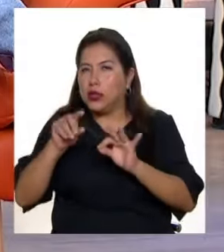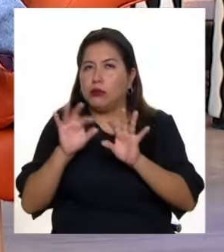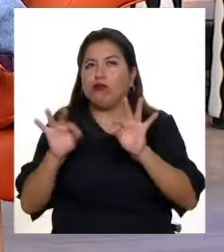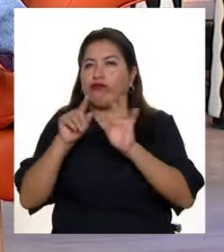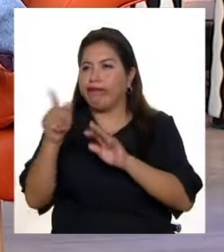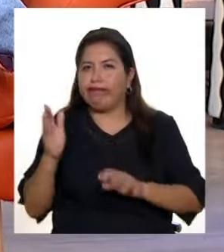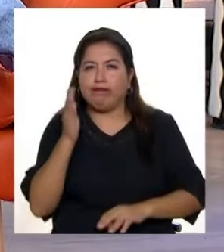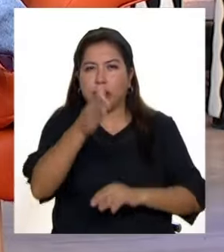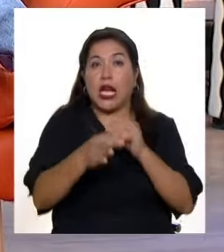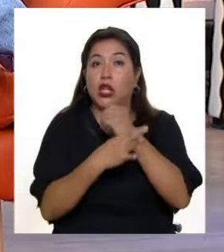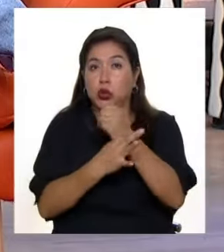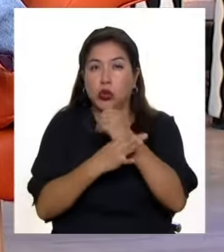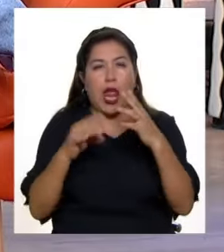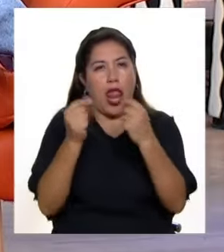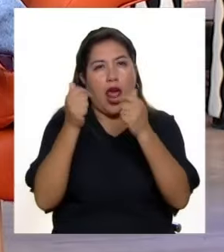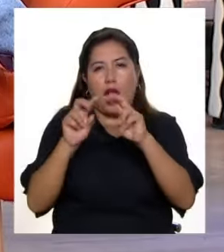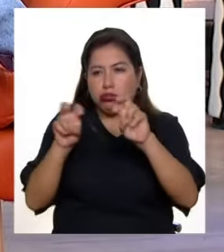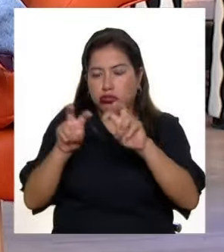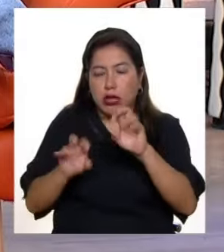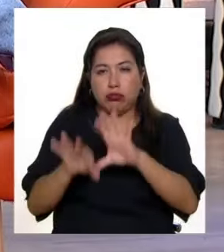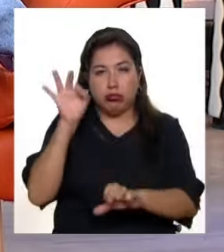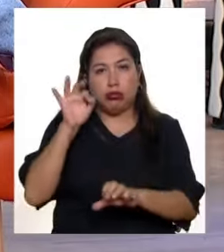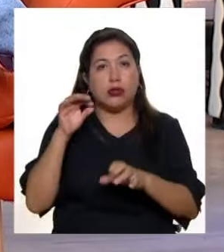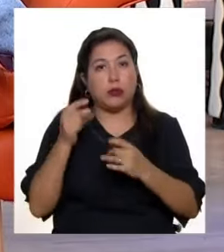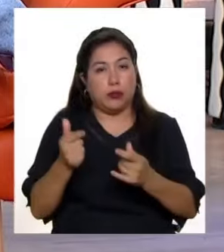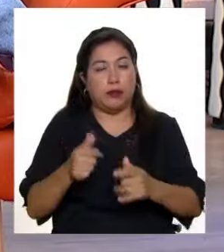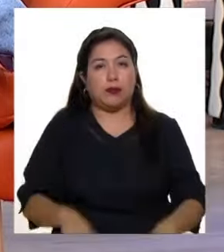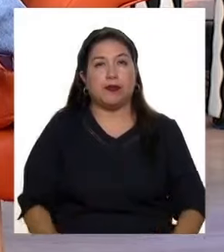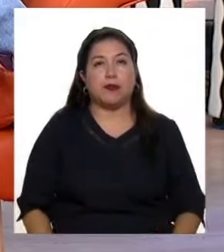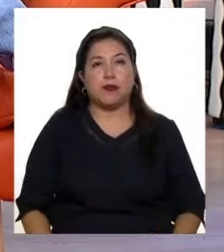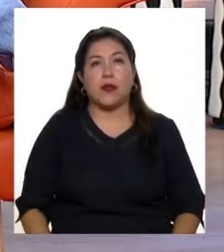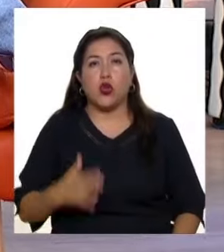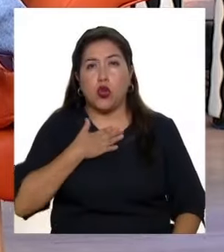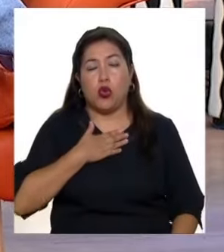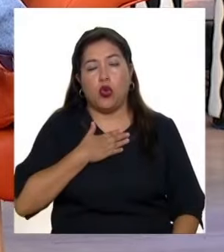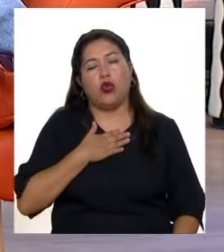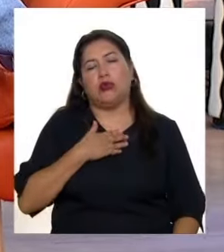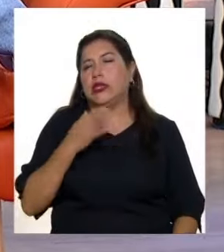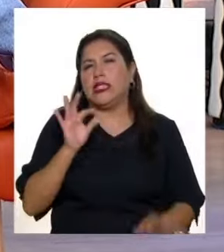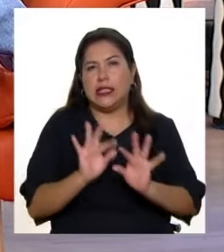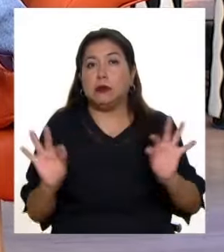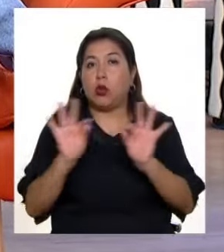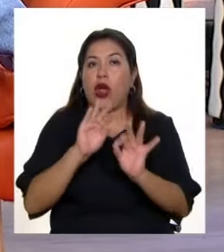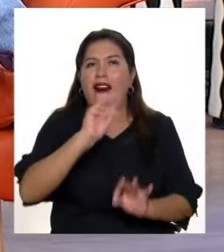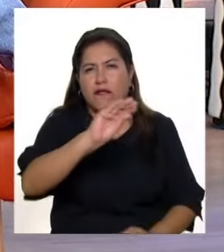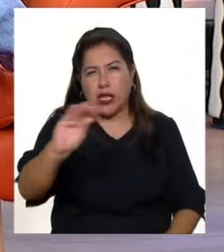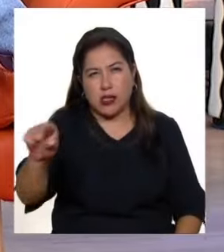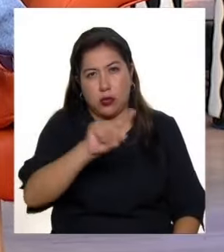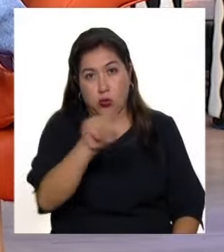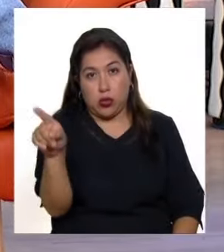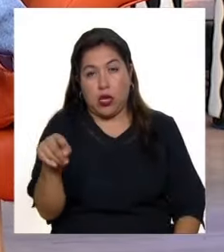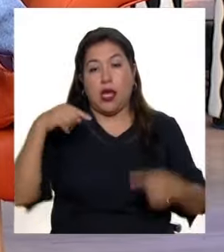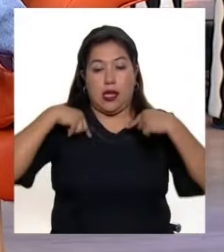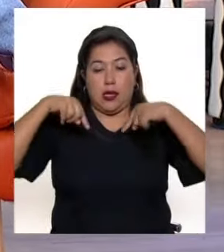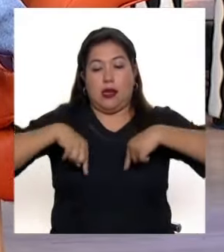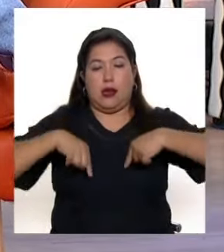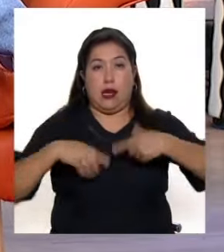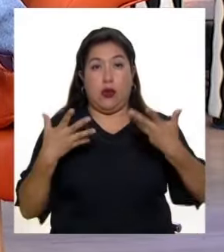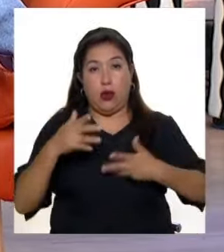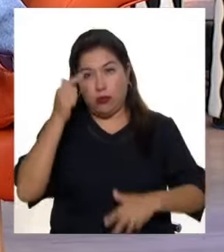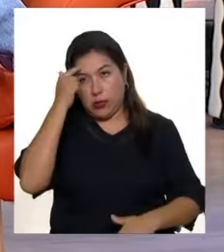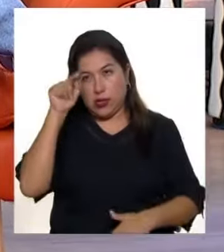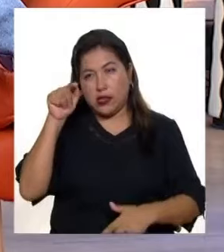un diagnóstico certero. Hago este mensaje porque de verdad, así como desde aquí descalificamos el que el